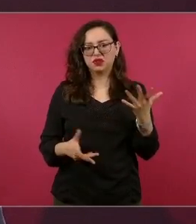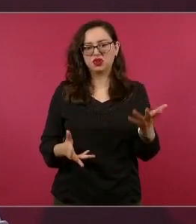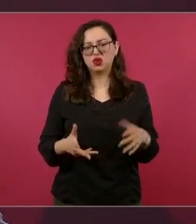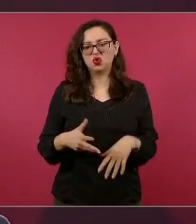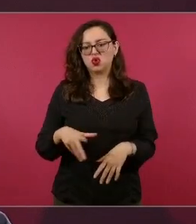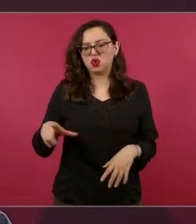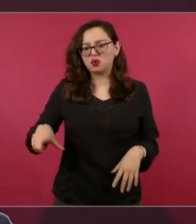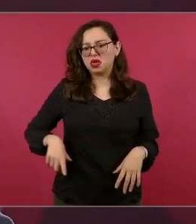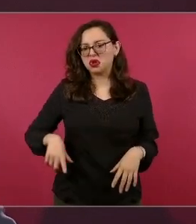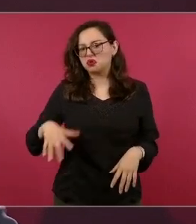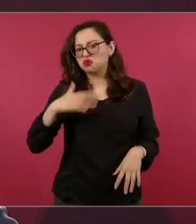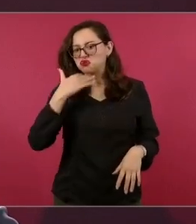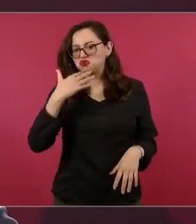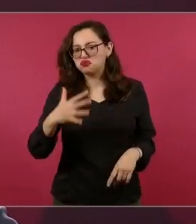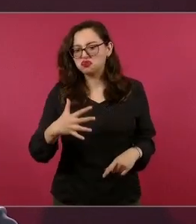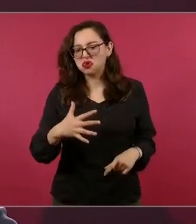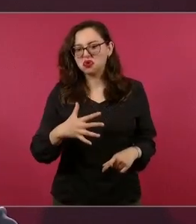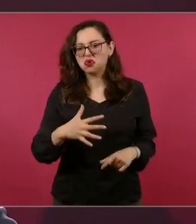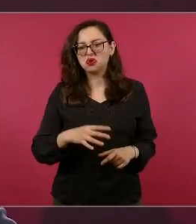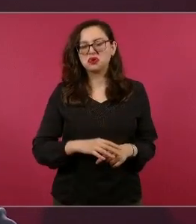Corrupción del gobierno,